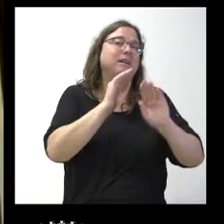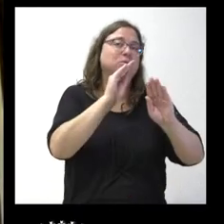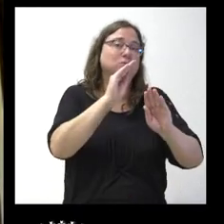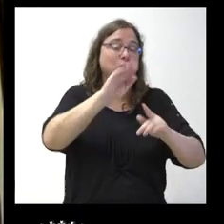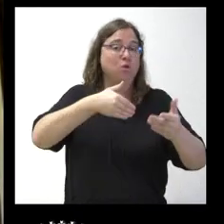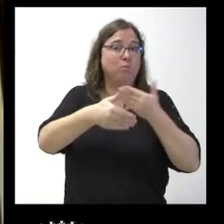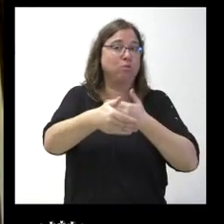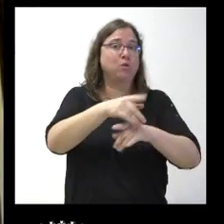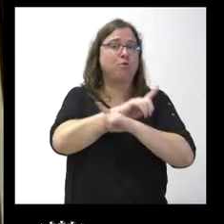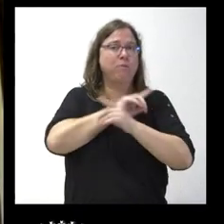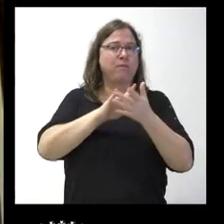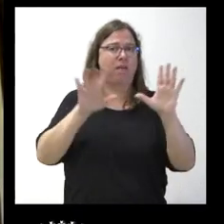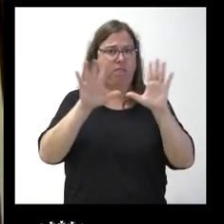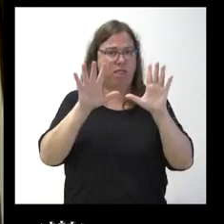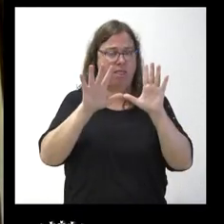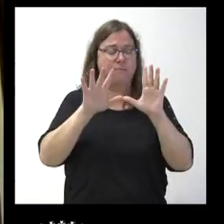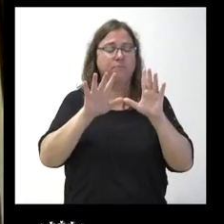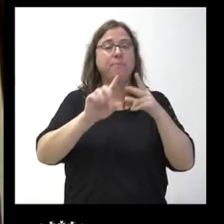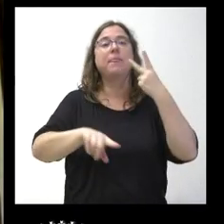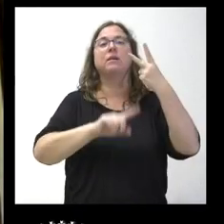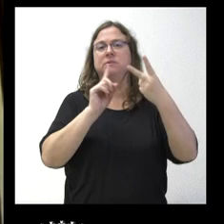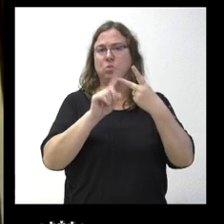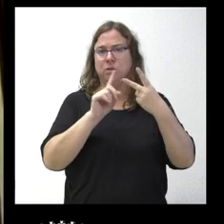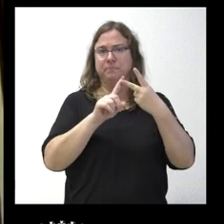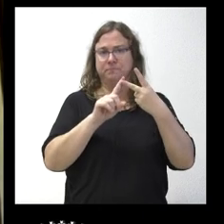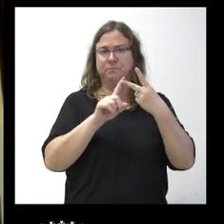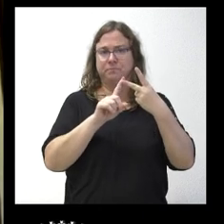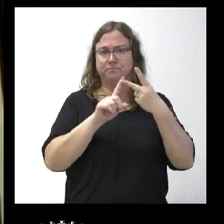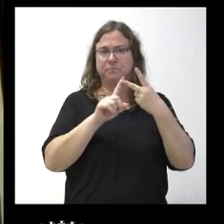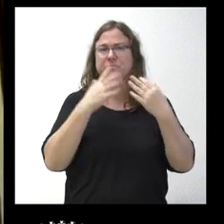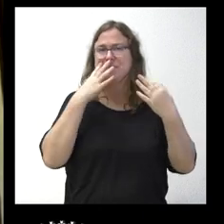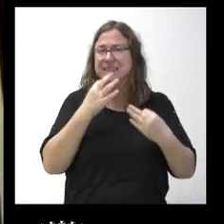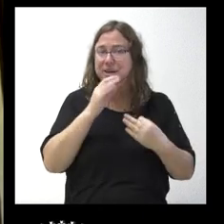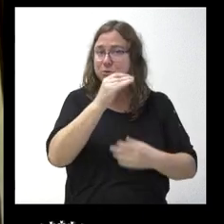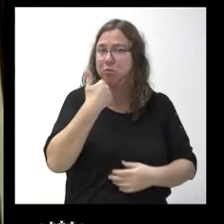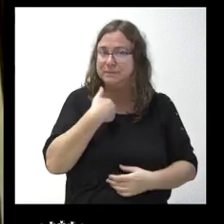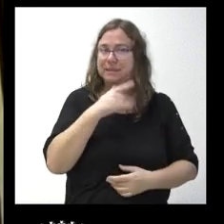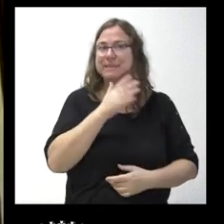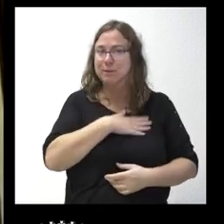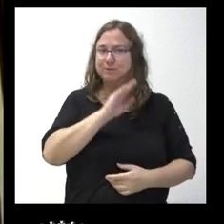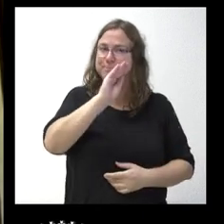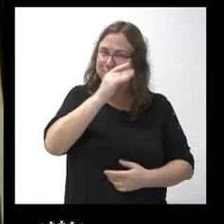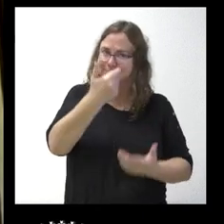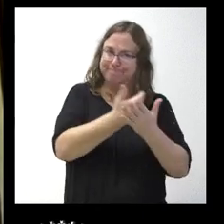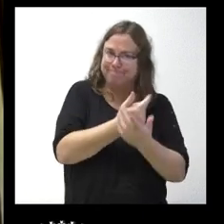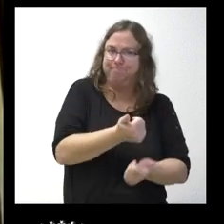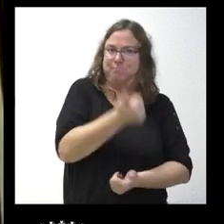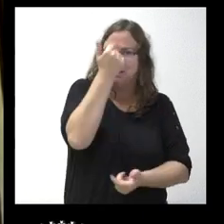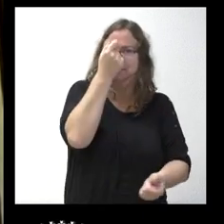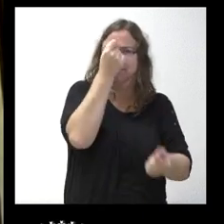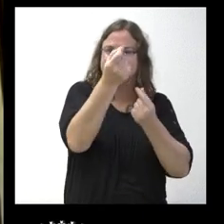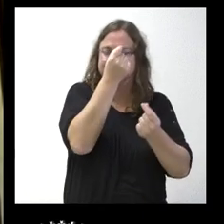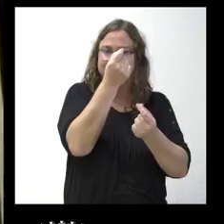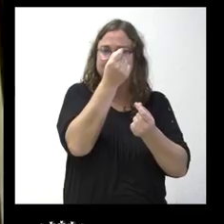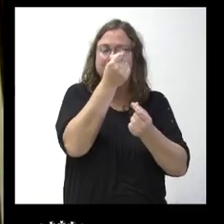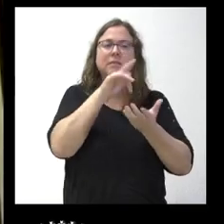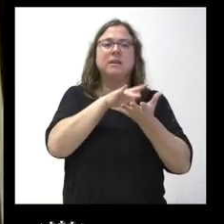10 de noviembre y por otra parte creo que le han preguntado ya pero quería plantearle más específicamente Cuál es la hoja